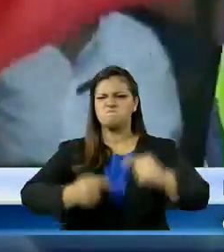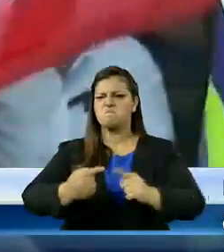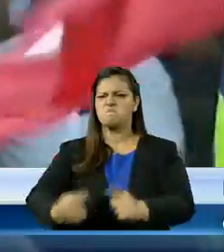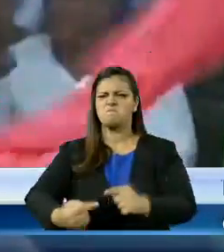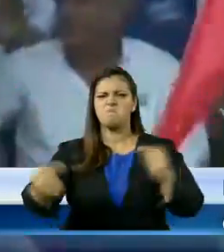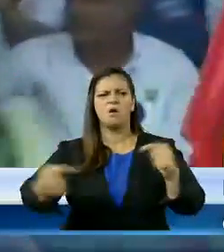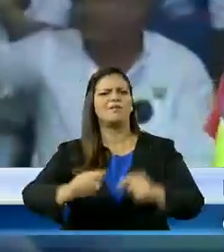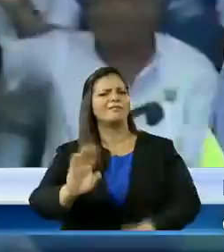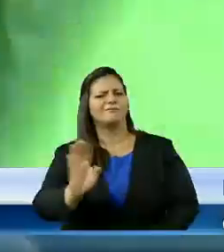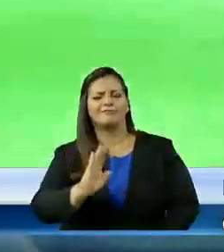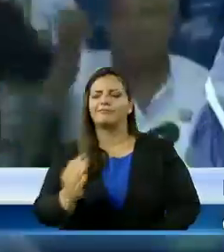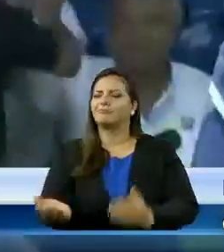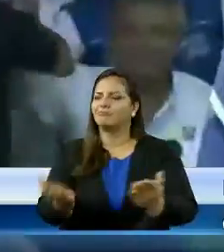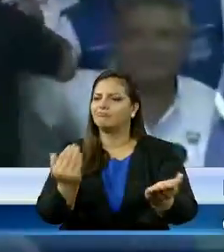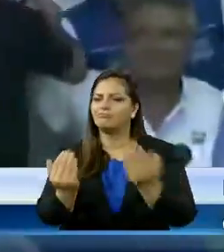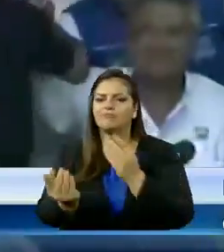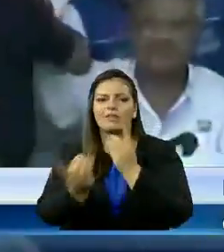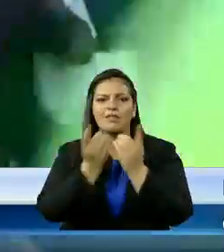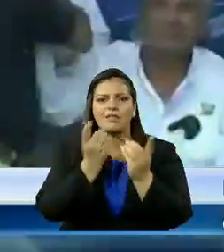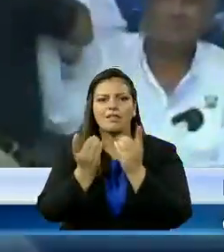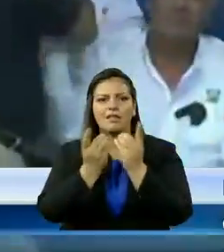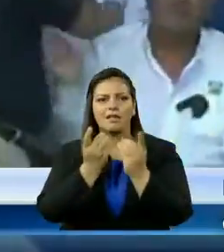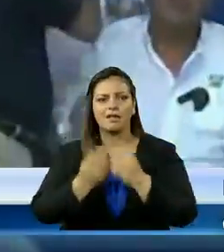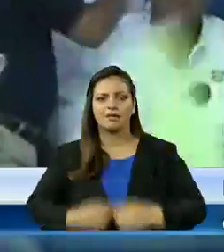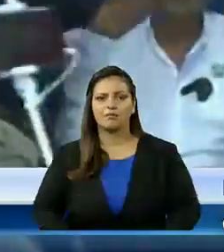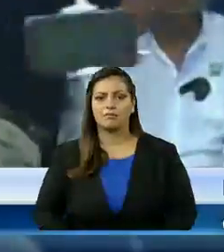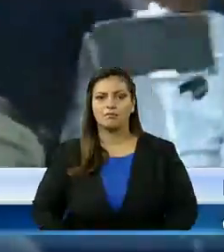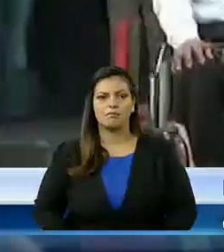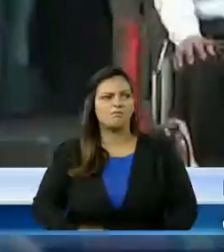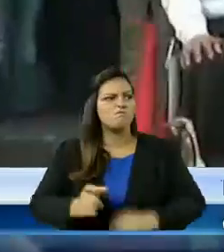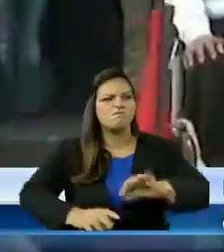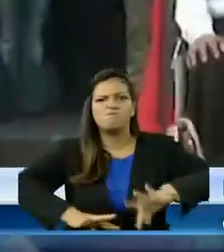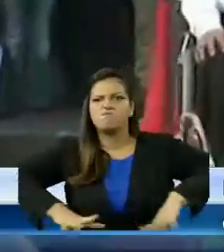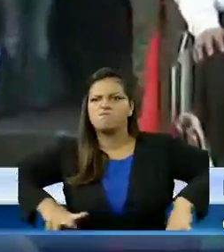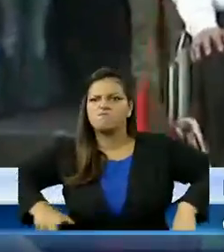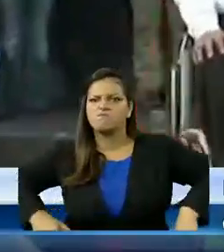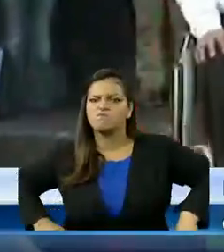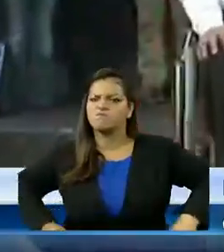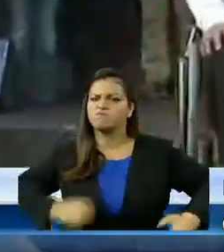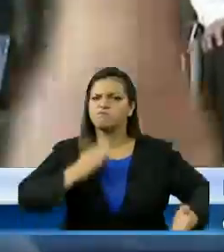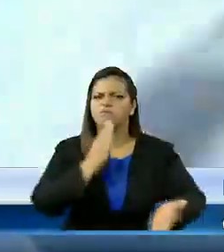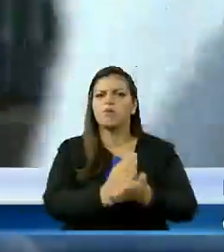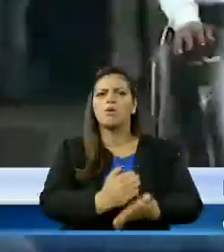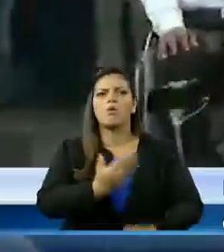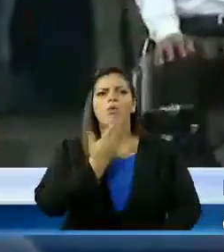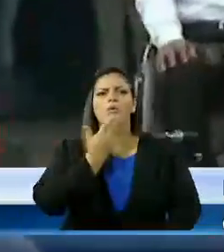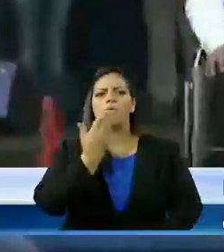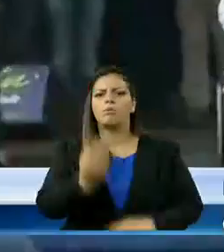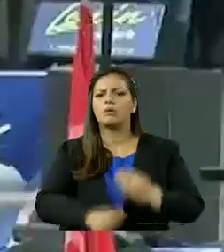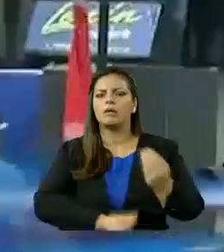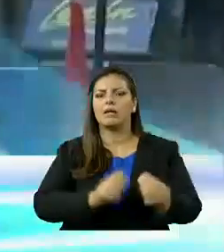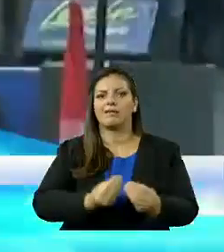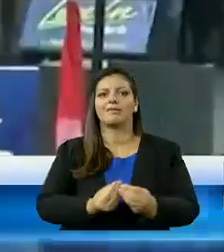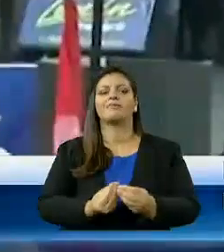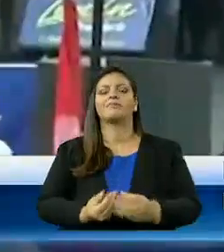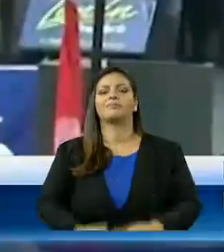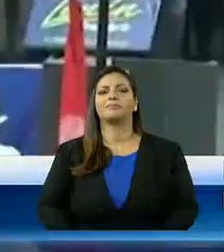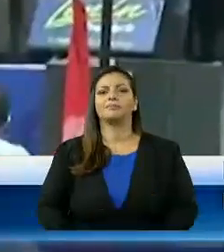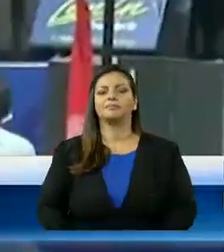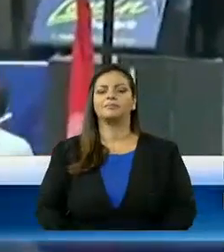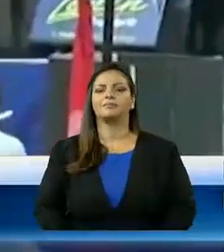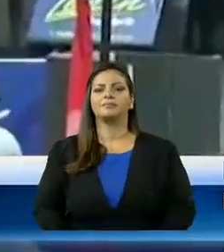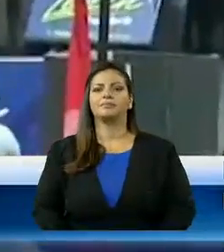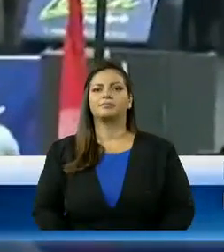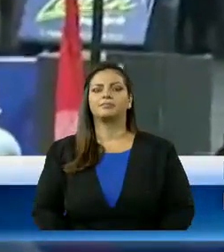igualmente manifestó que para luchar contra la corrupción ha pedido ayuda a organismos internacionales he pedido